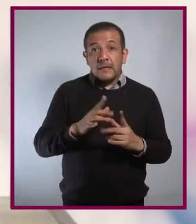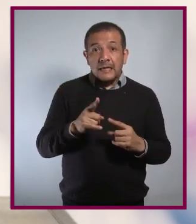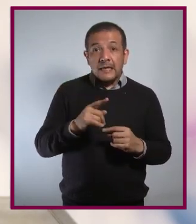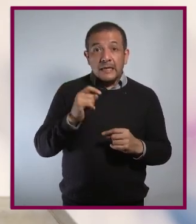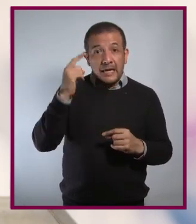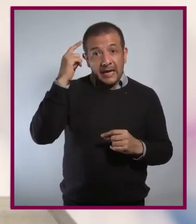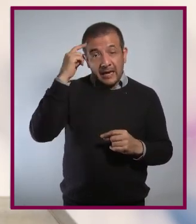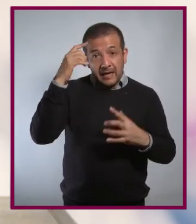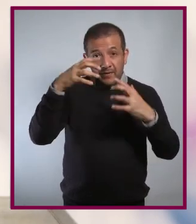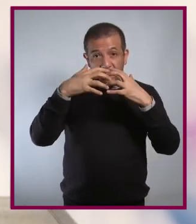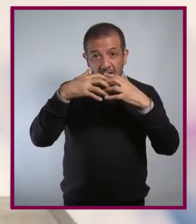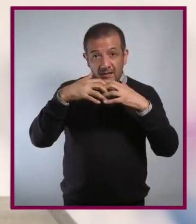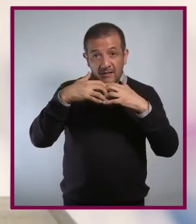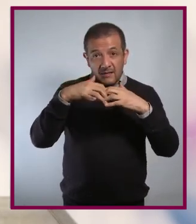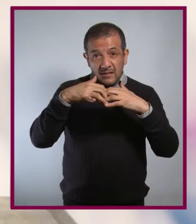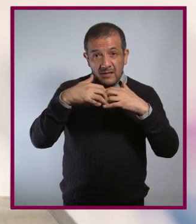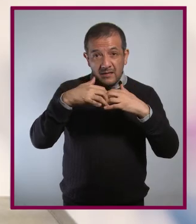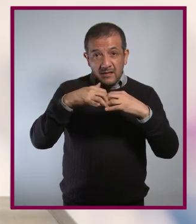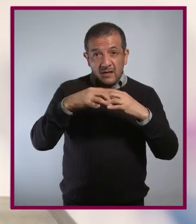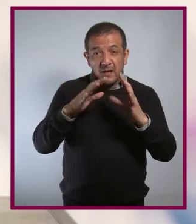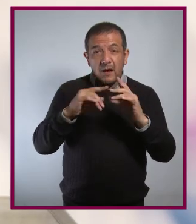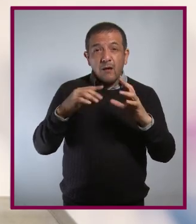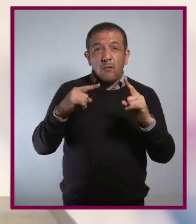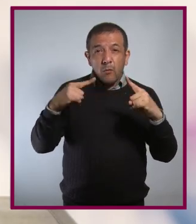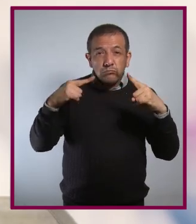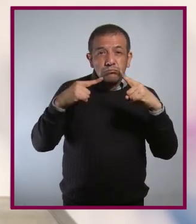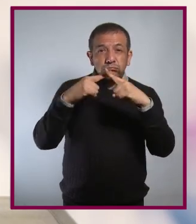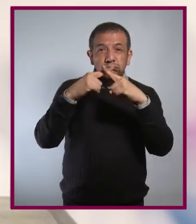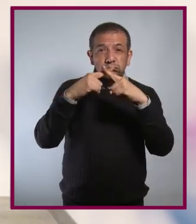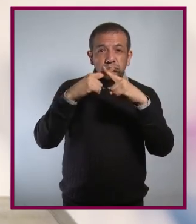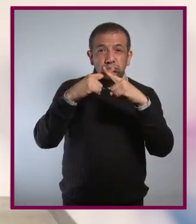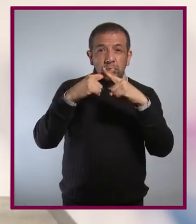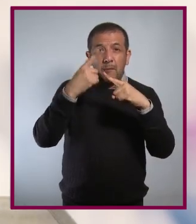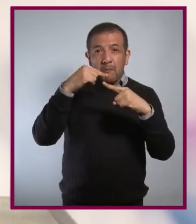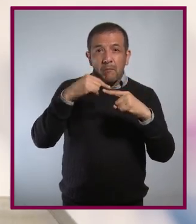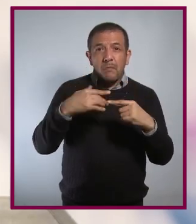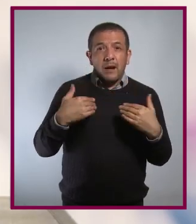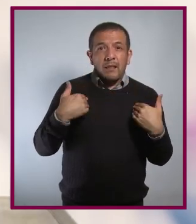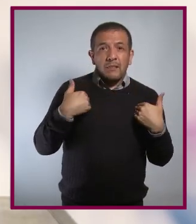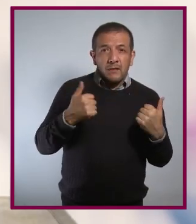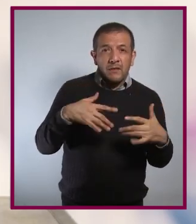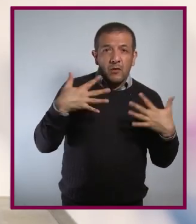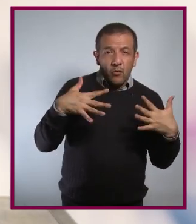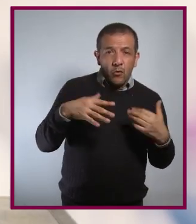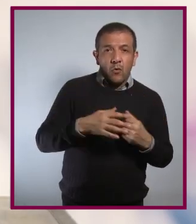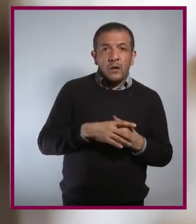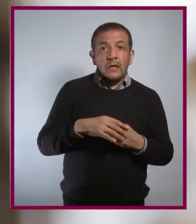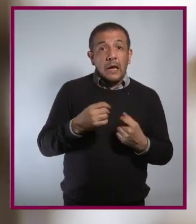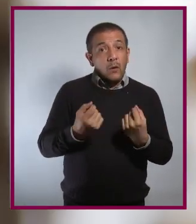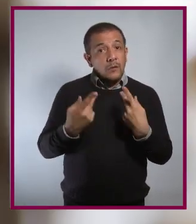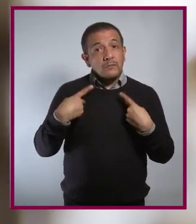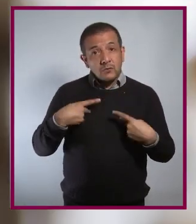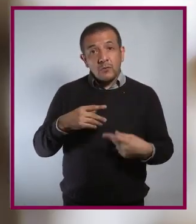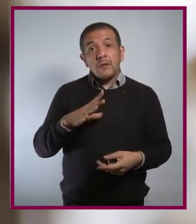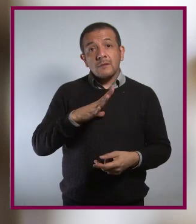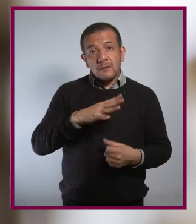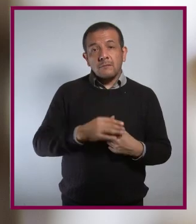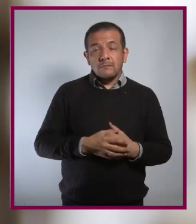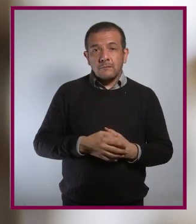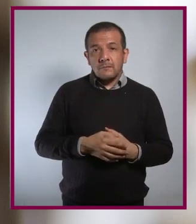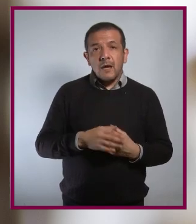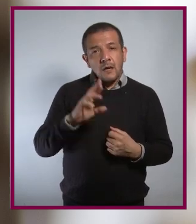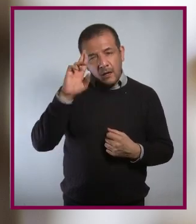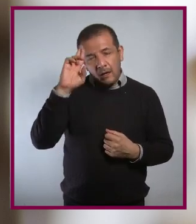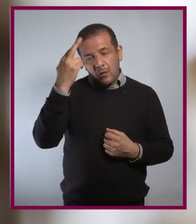en los mecanismos cerebrales para procesar el dolor, disminuyendo la calidad de vida de las personas que la padecen. Recuerda,